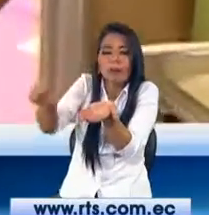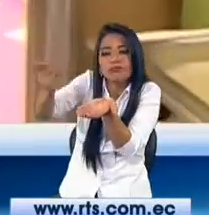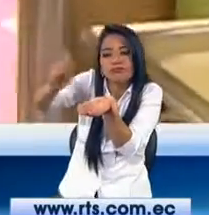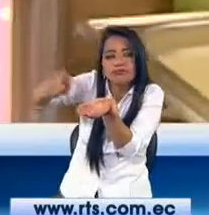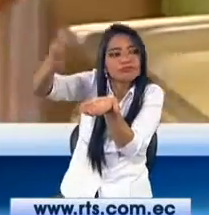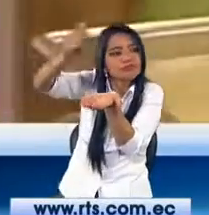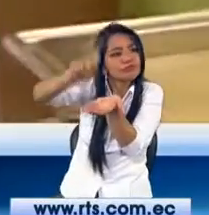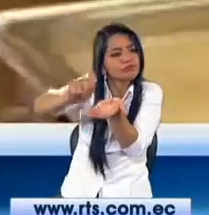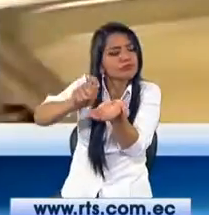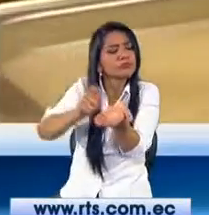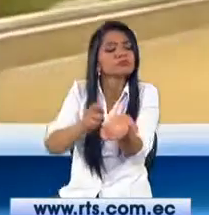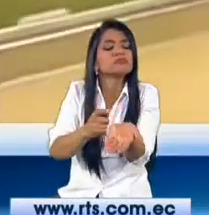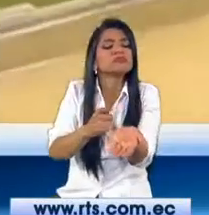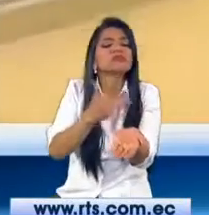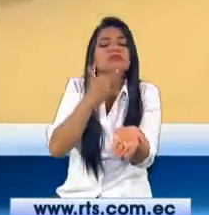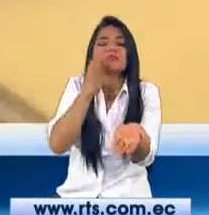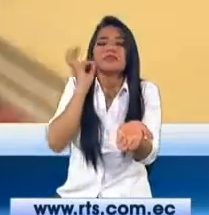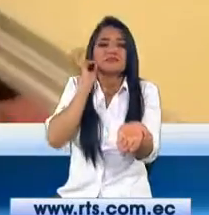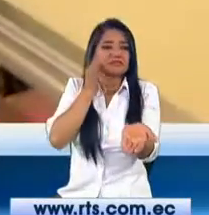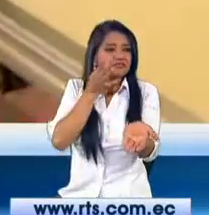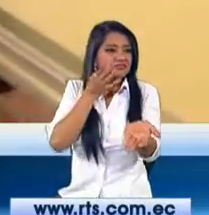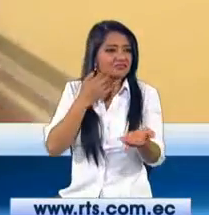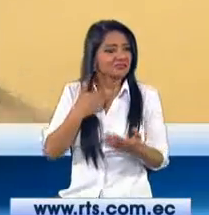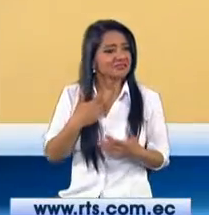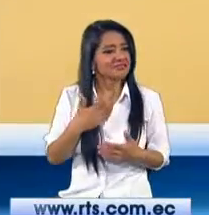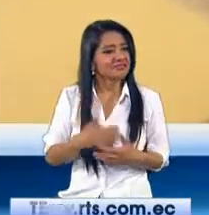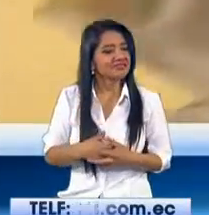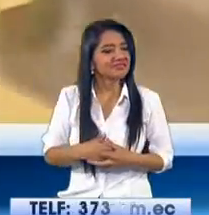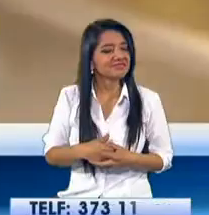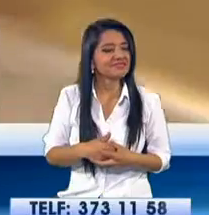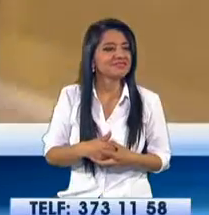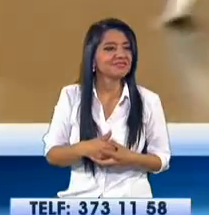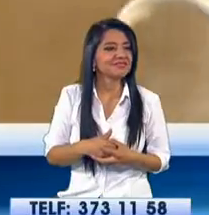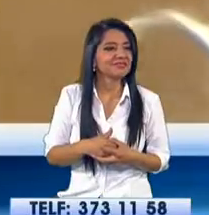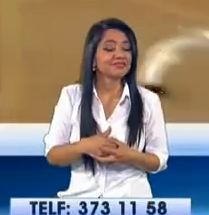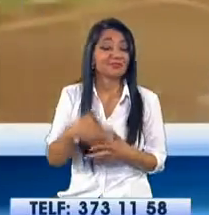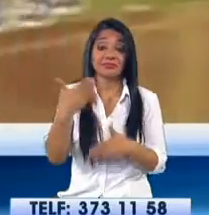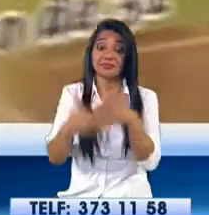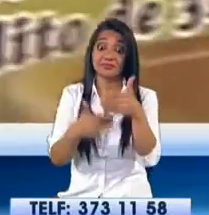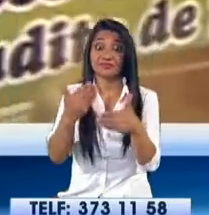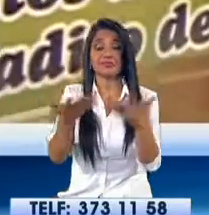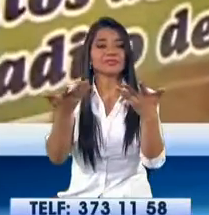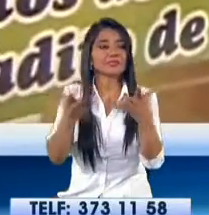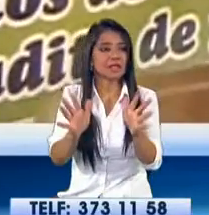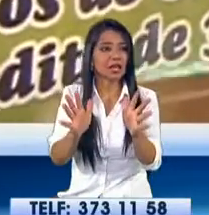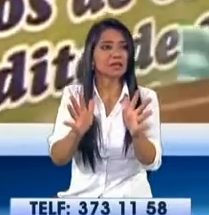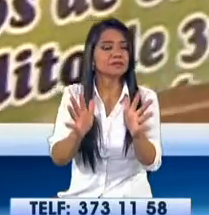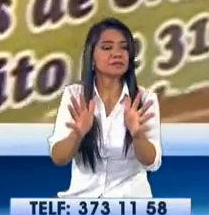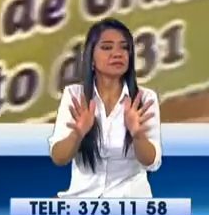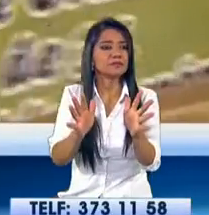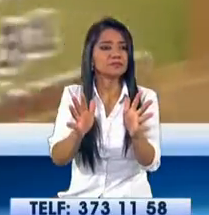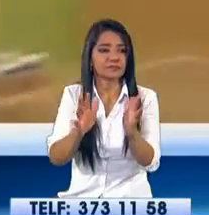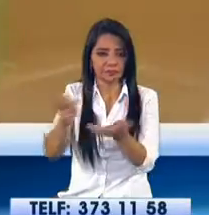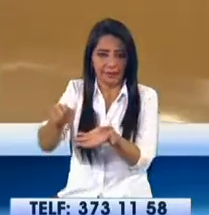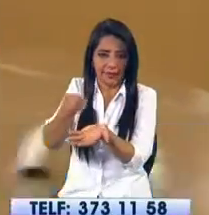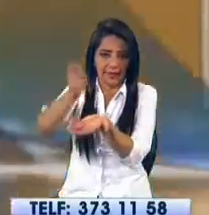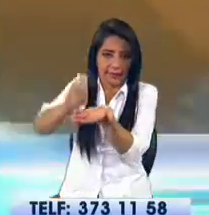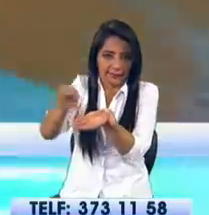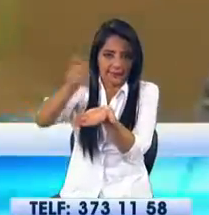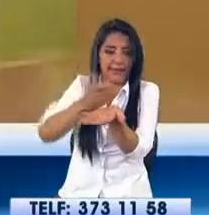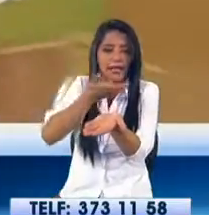qué sabor que se ve por supuesto luego ya viene se prepara el caldito